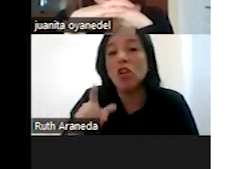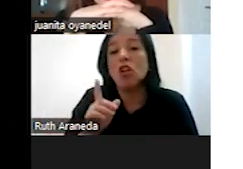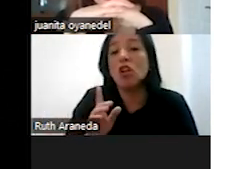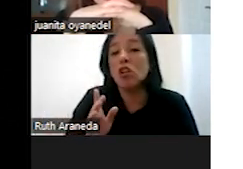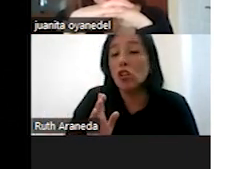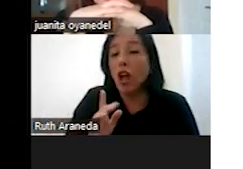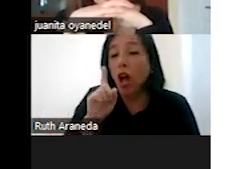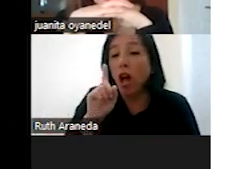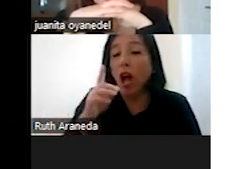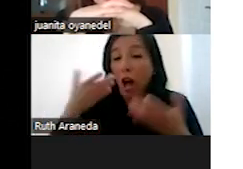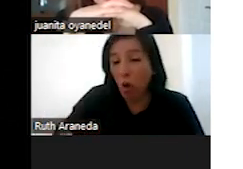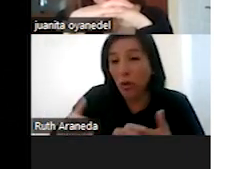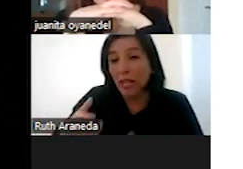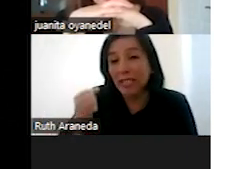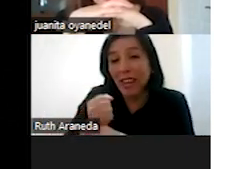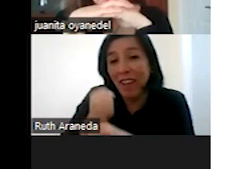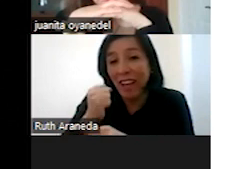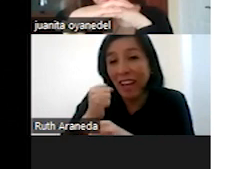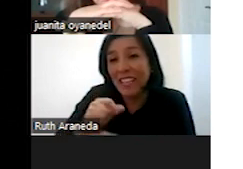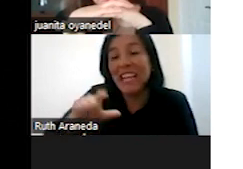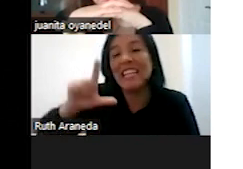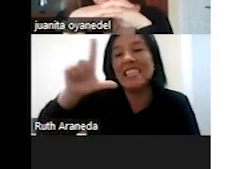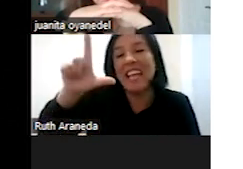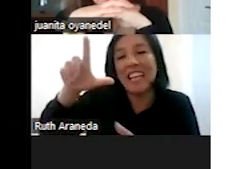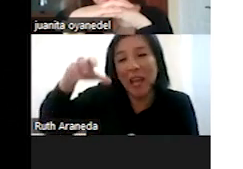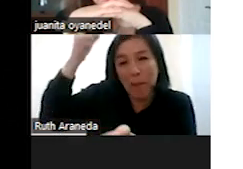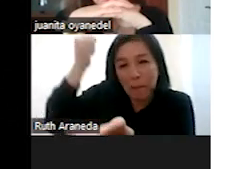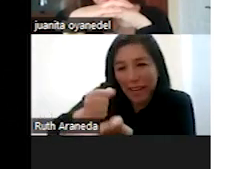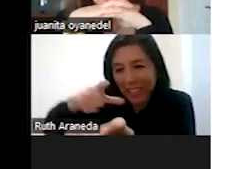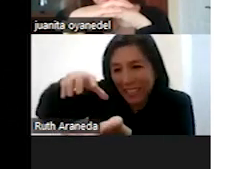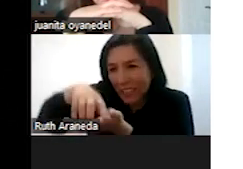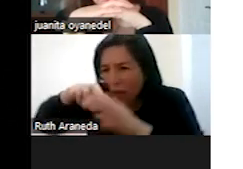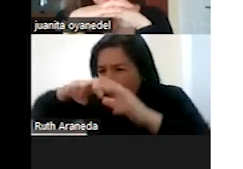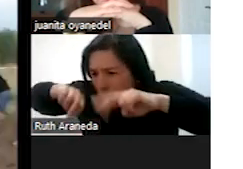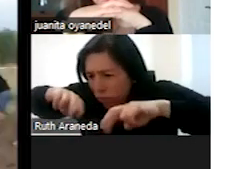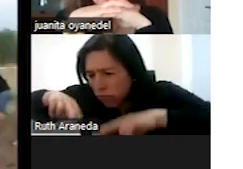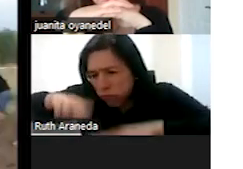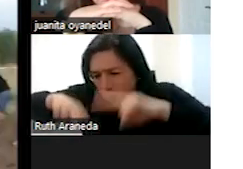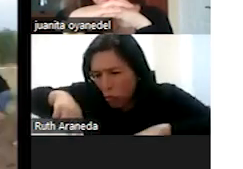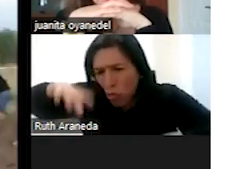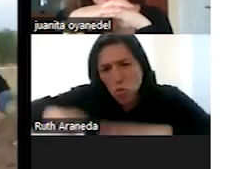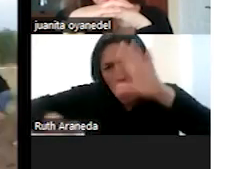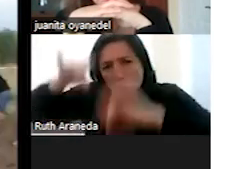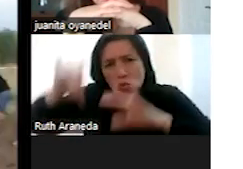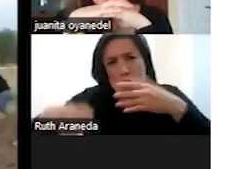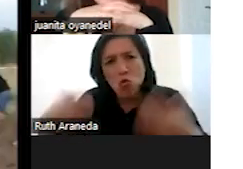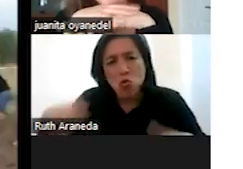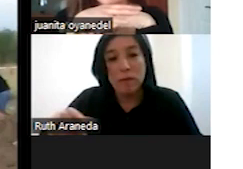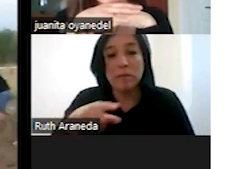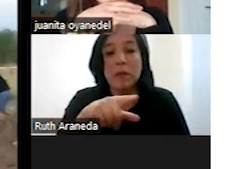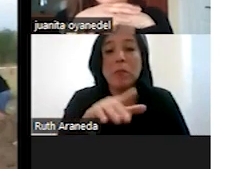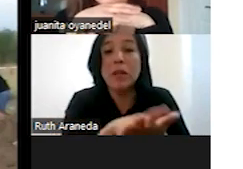sitio Puyay 7, que también ha dado una cantidad enorme de información. Nosotros llegamos al